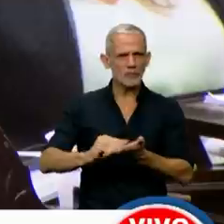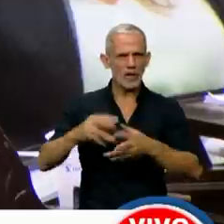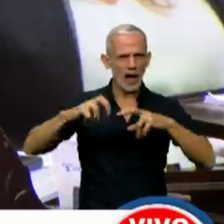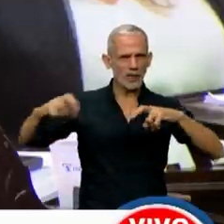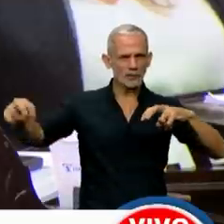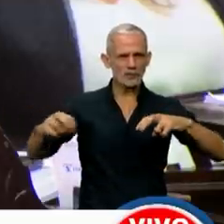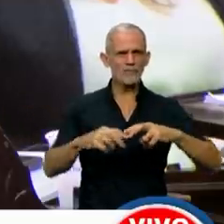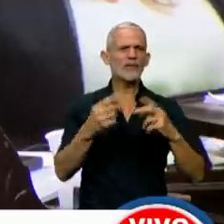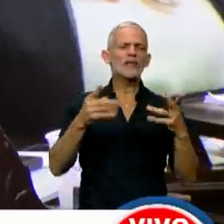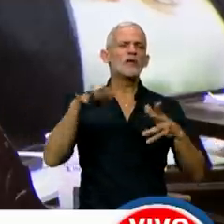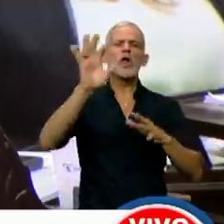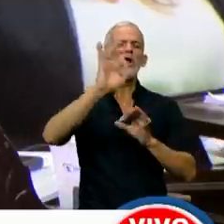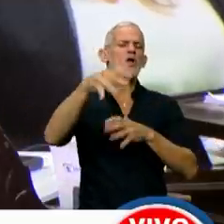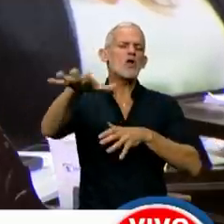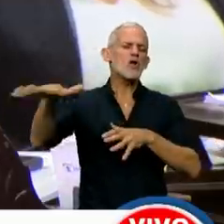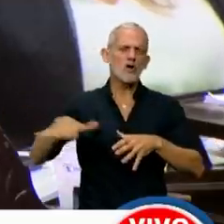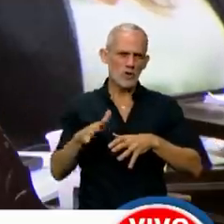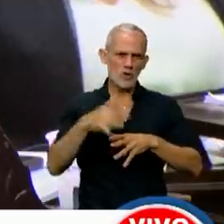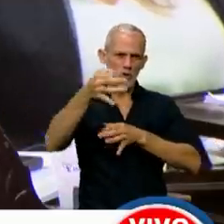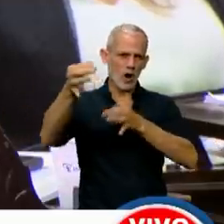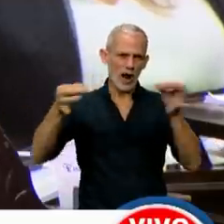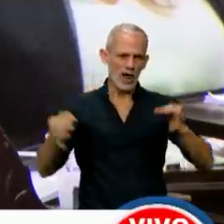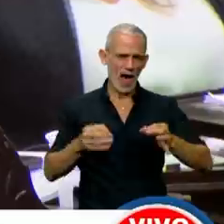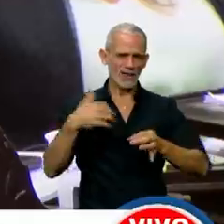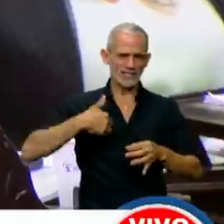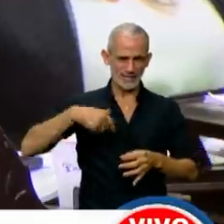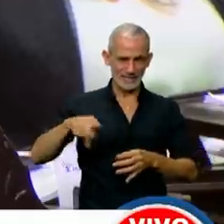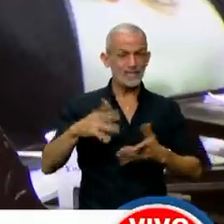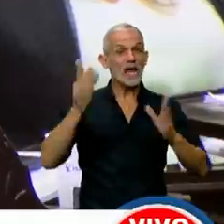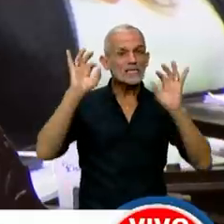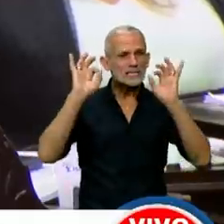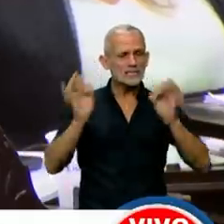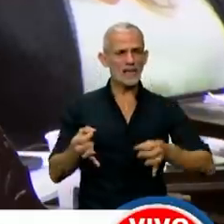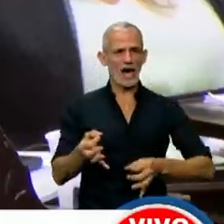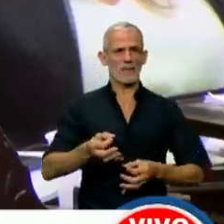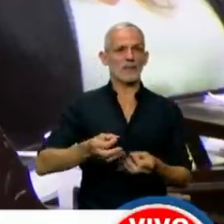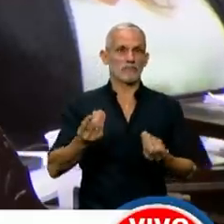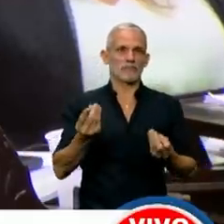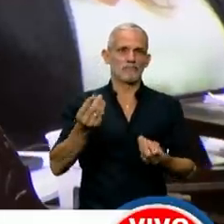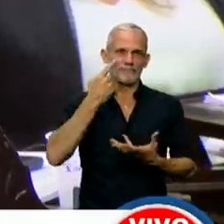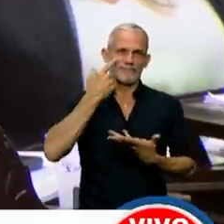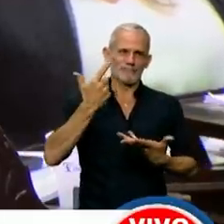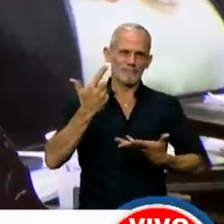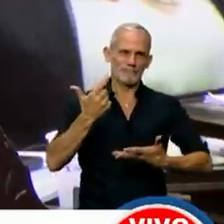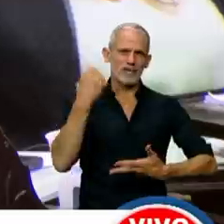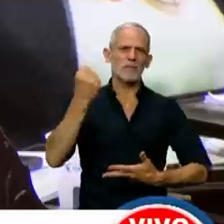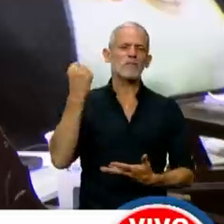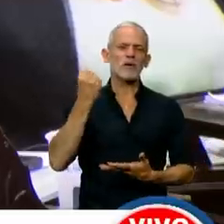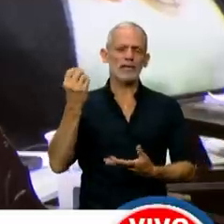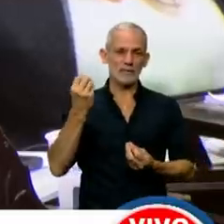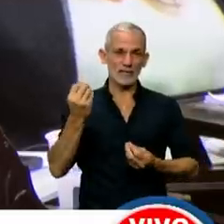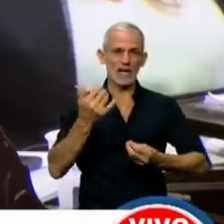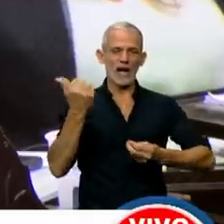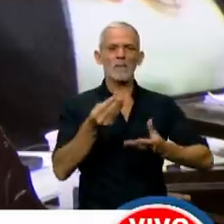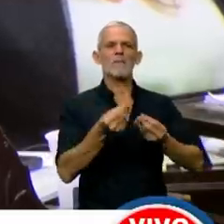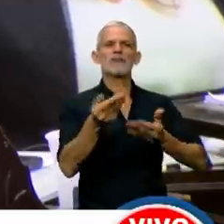de distintas localidades de la argentina que saben la importancia que tiene poder